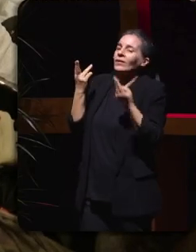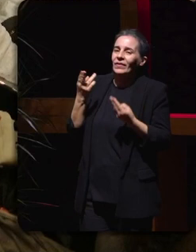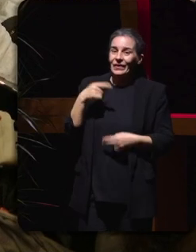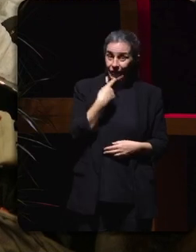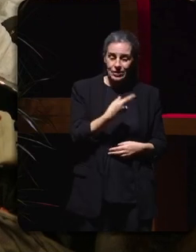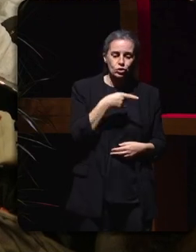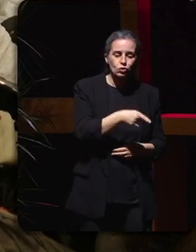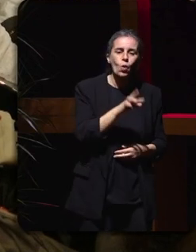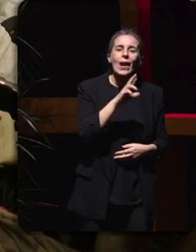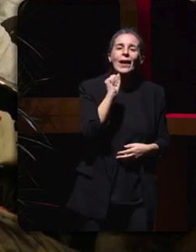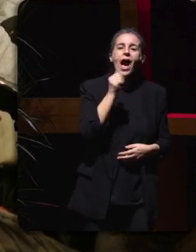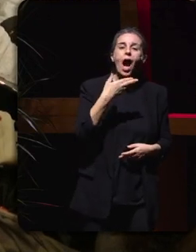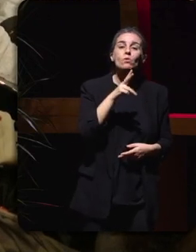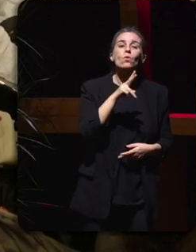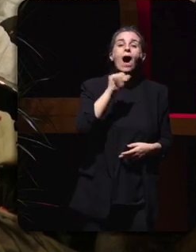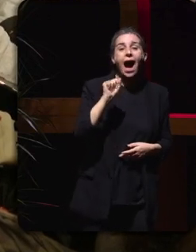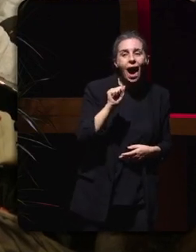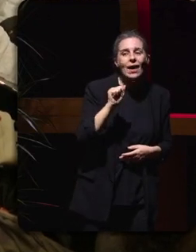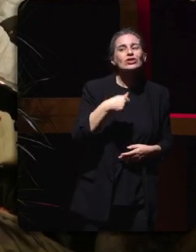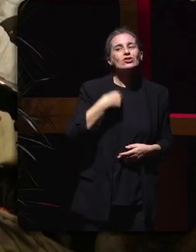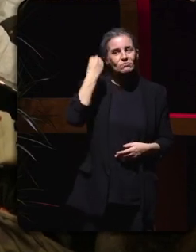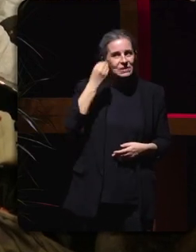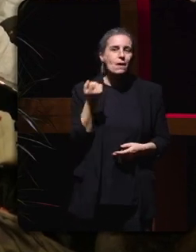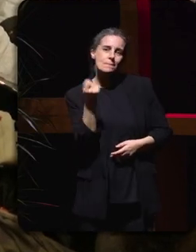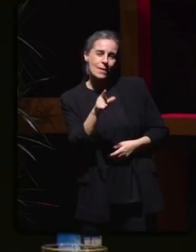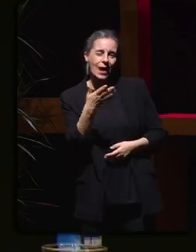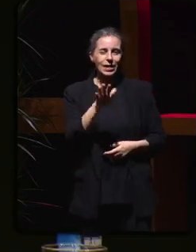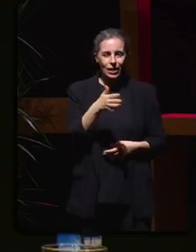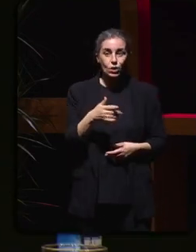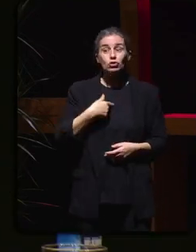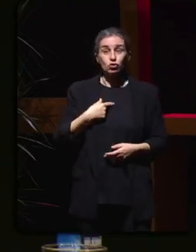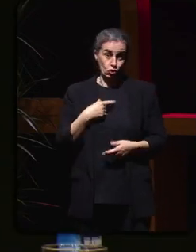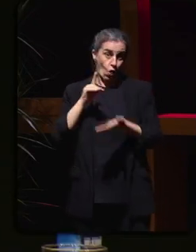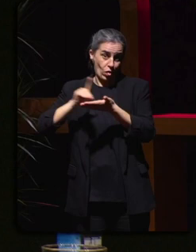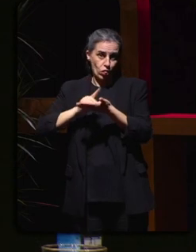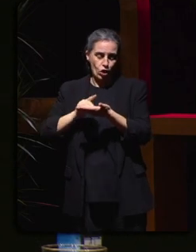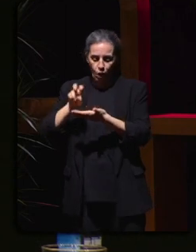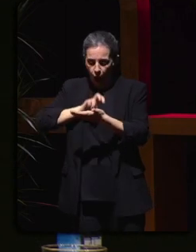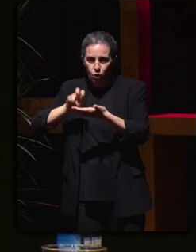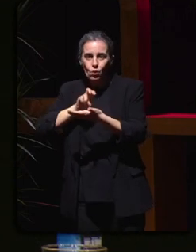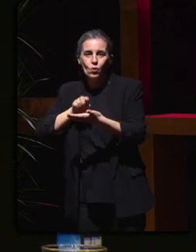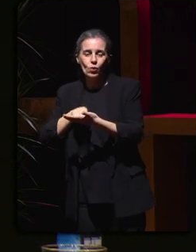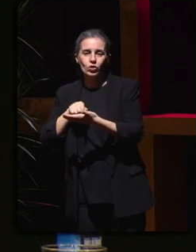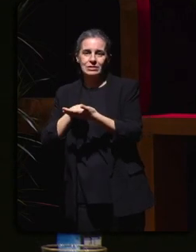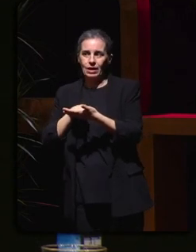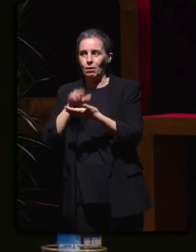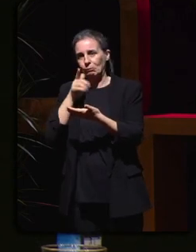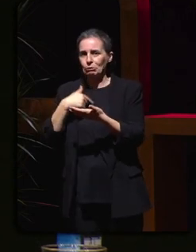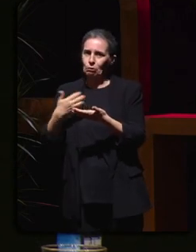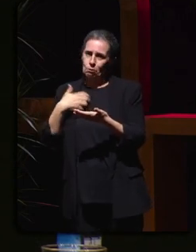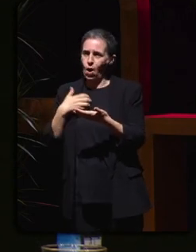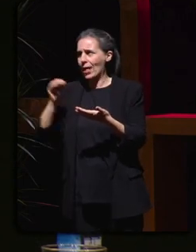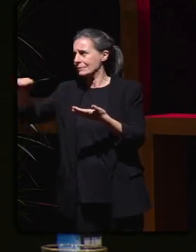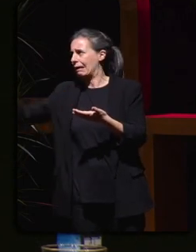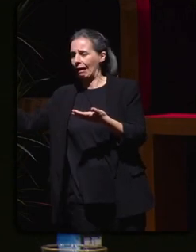raúa así que yo pensaba será parecido Así que lo he buscado en el diccionario por no molestar de nuevo a las compañeras que estaban en